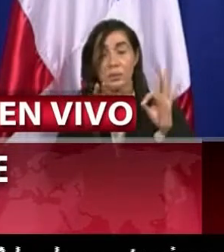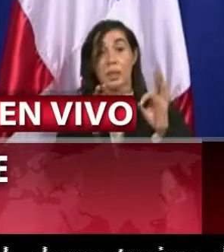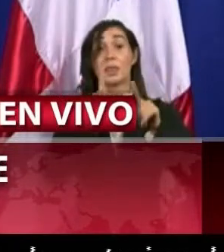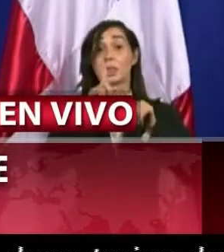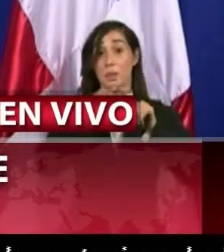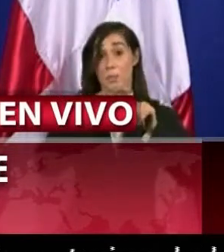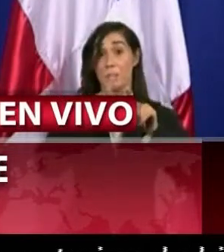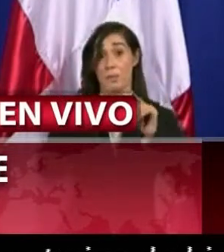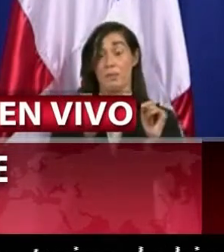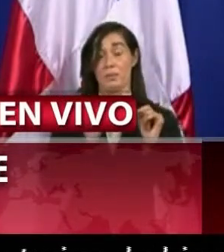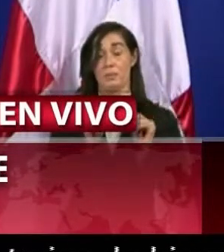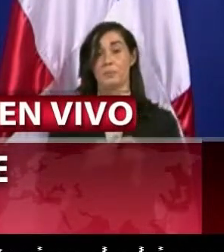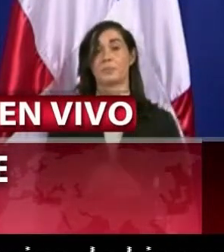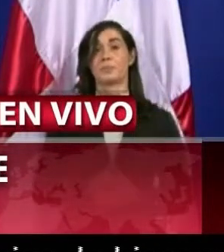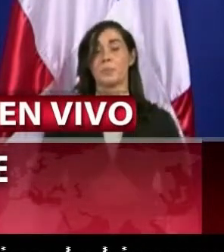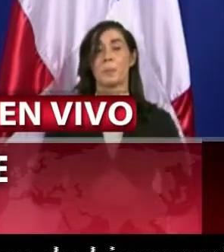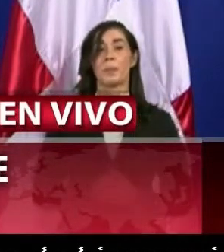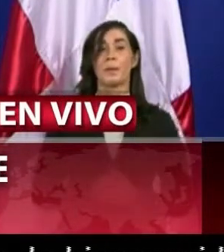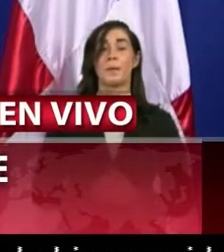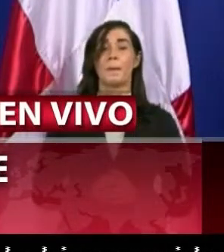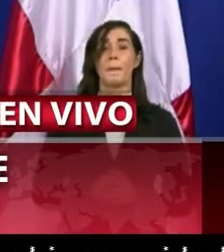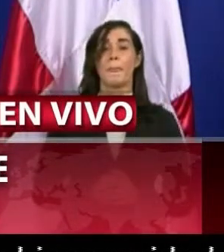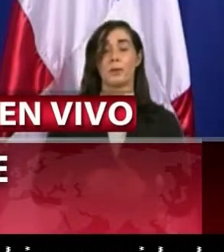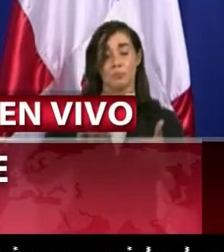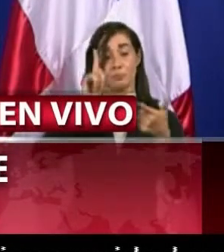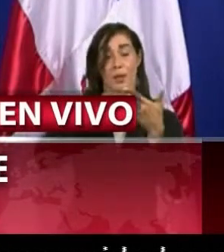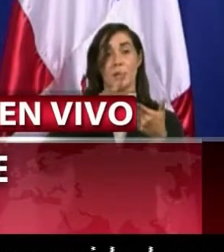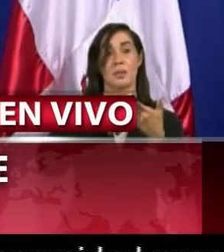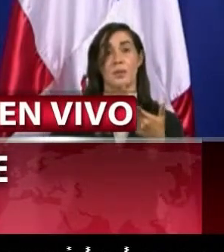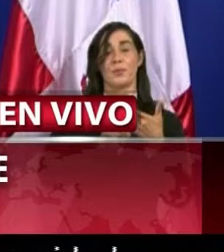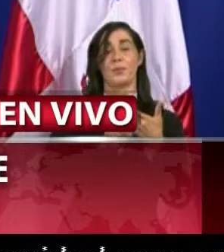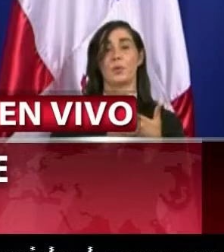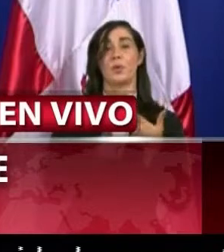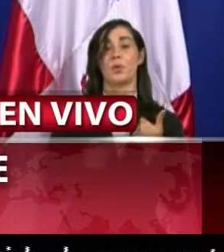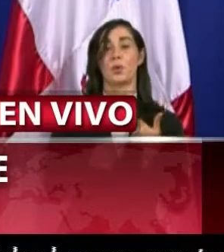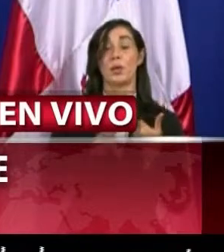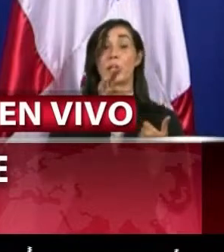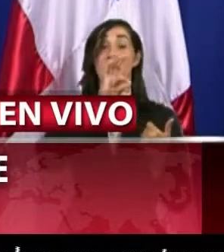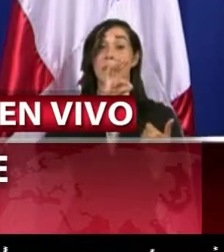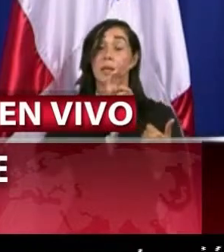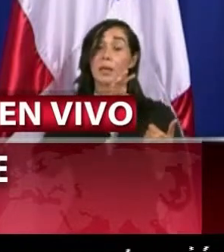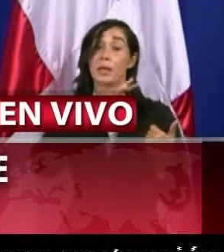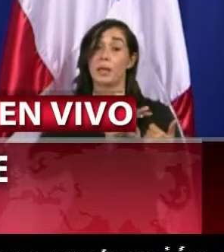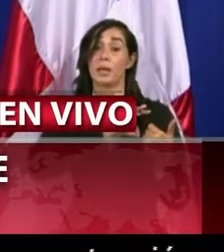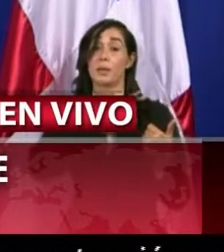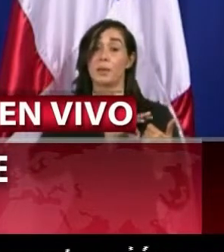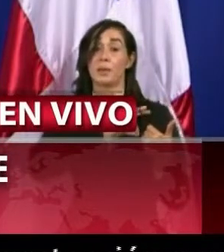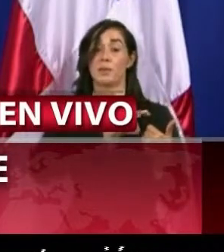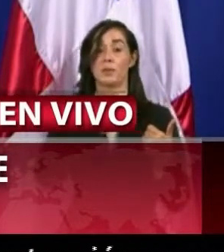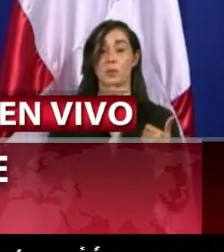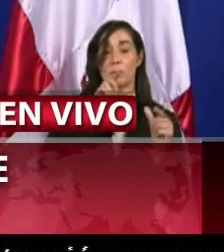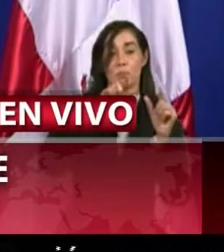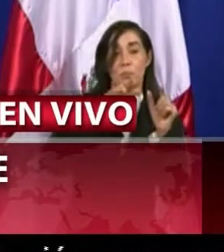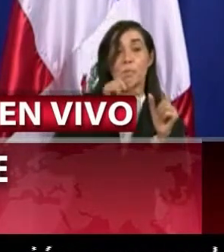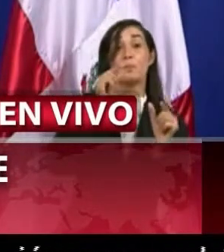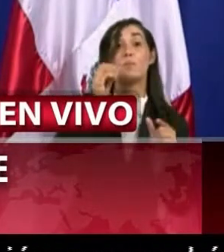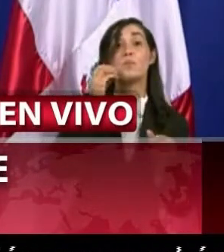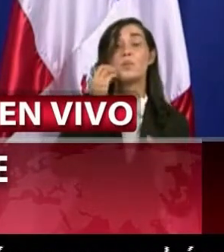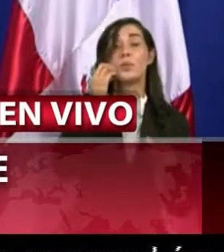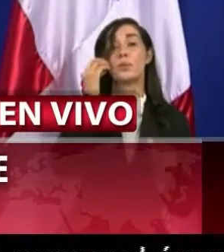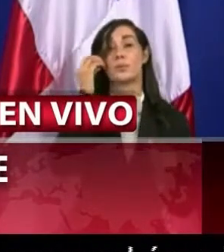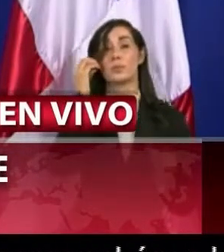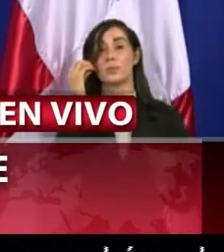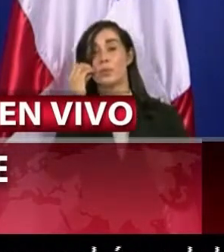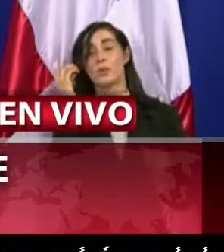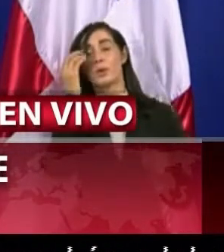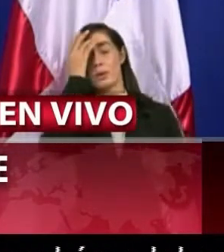sus carencias. En segundo lugar, el beneficio es por hogar. La base